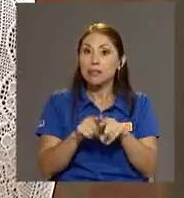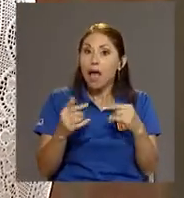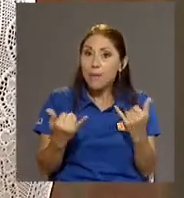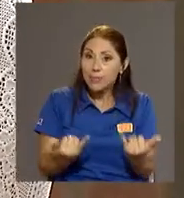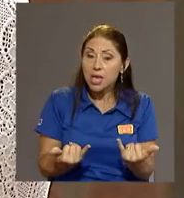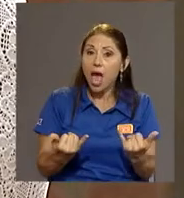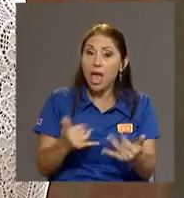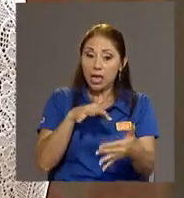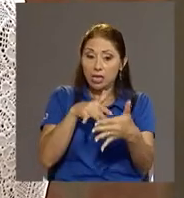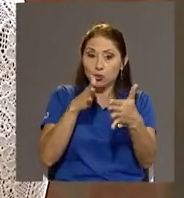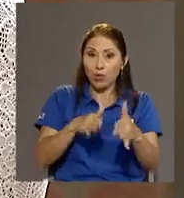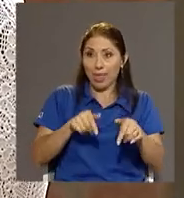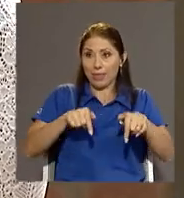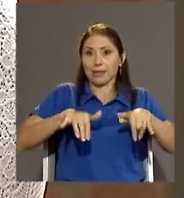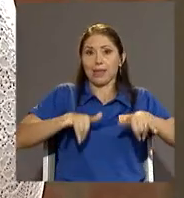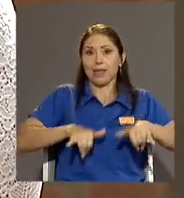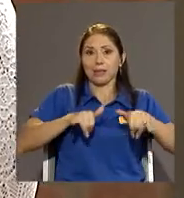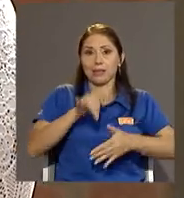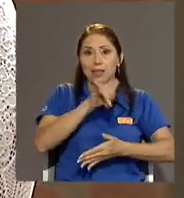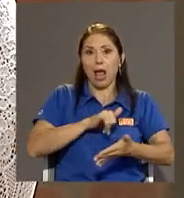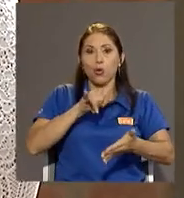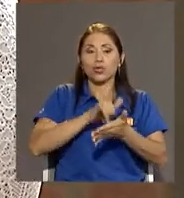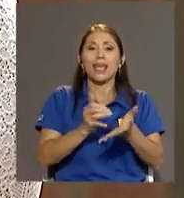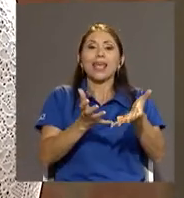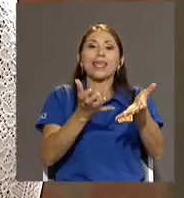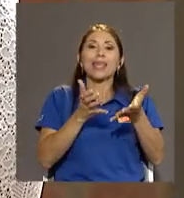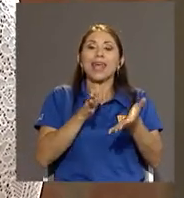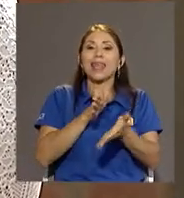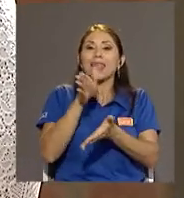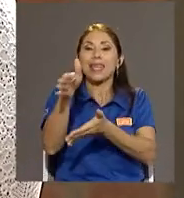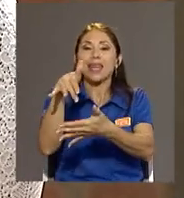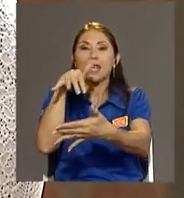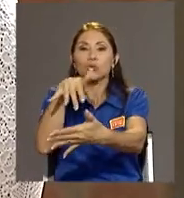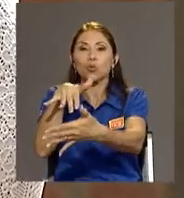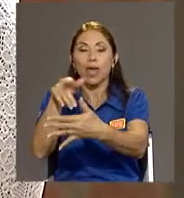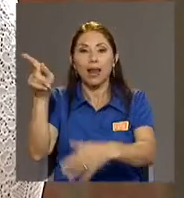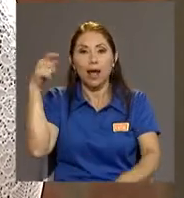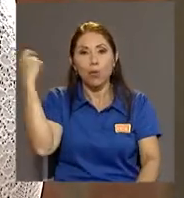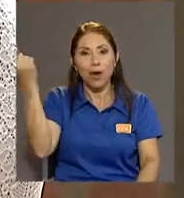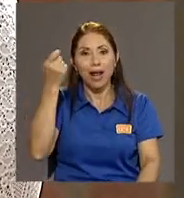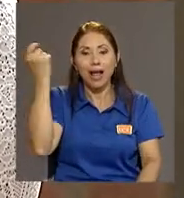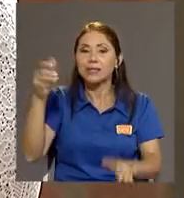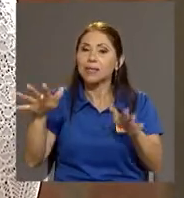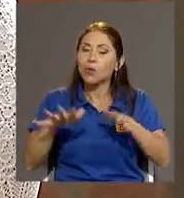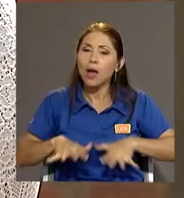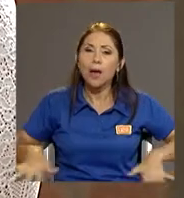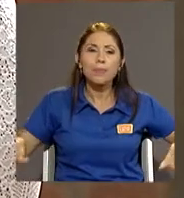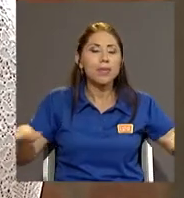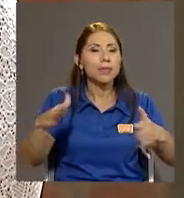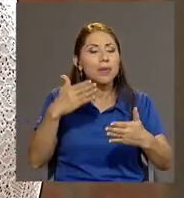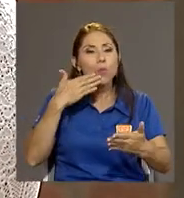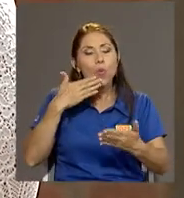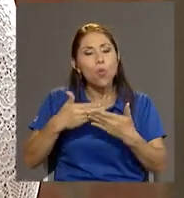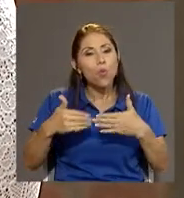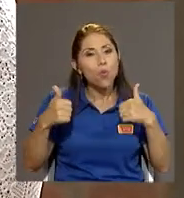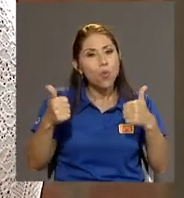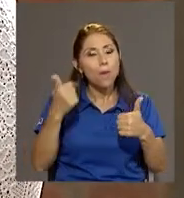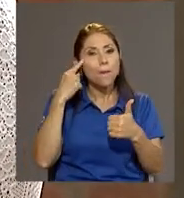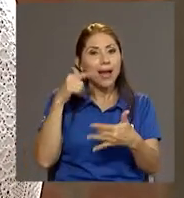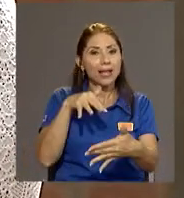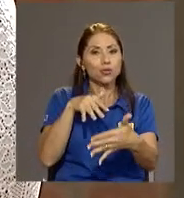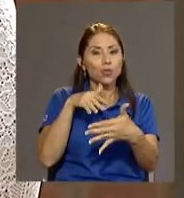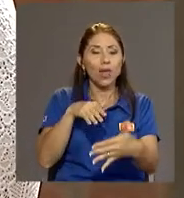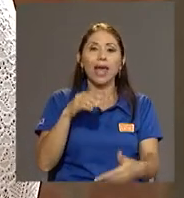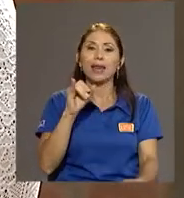quieran ir a estudiar a Guanacaste, a un ambiente muy óptimo para estudiar, un ambiente que Invenio